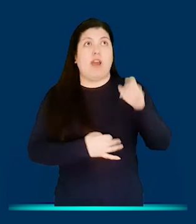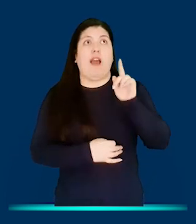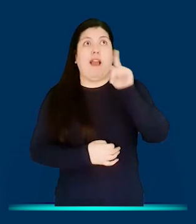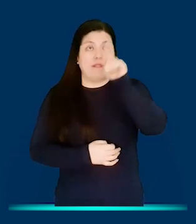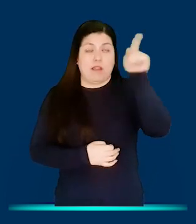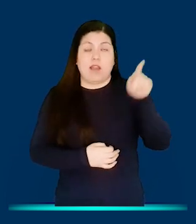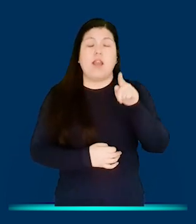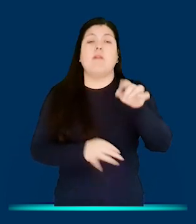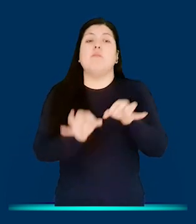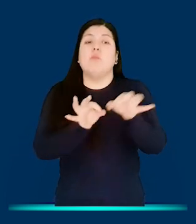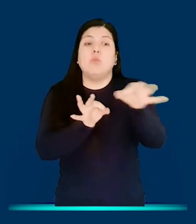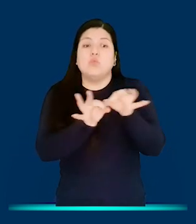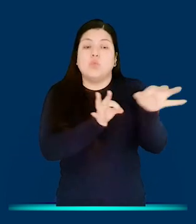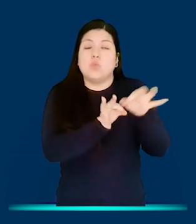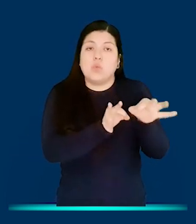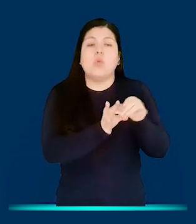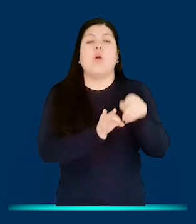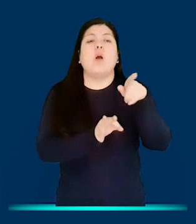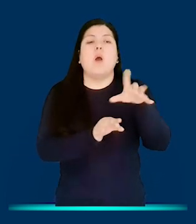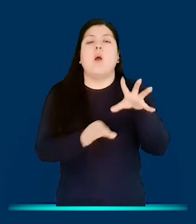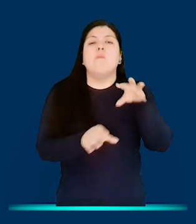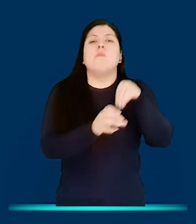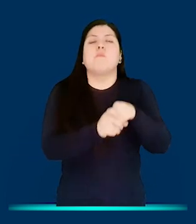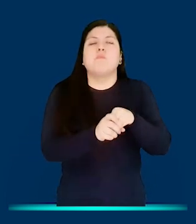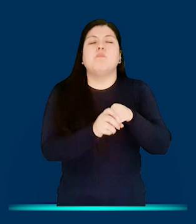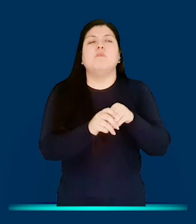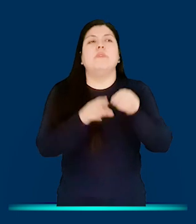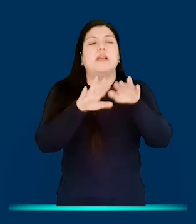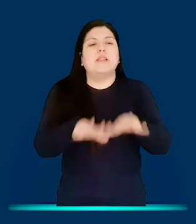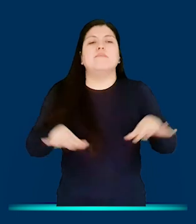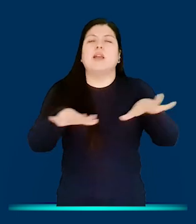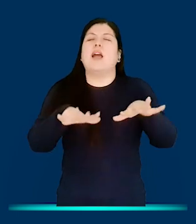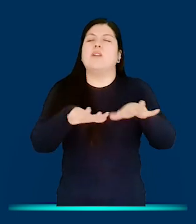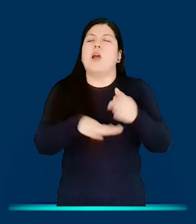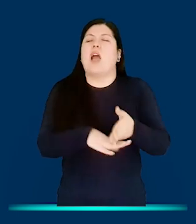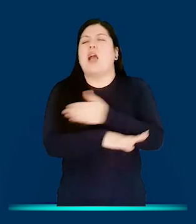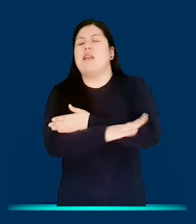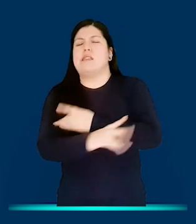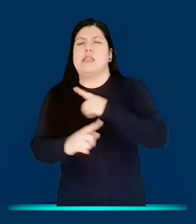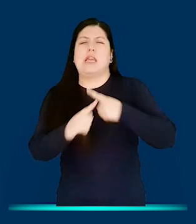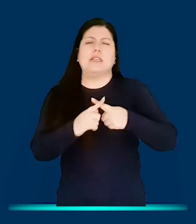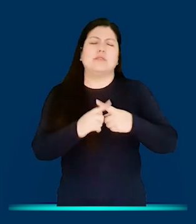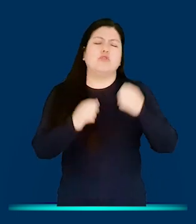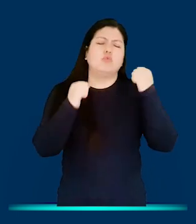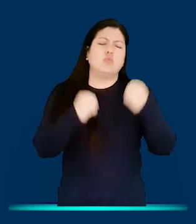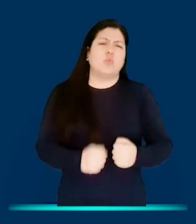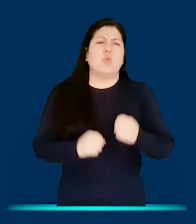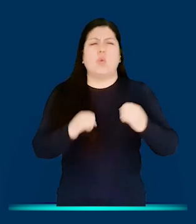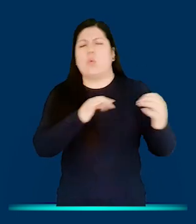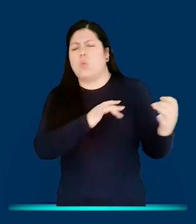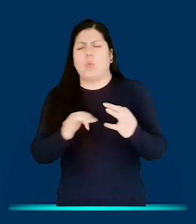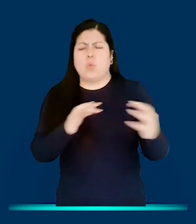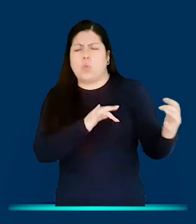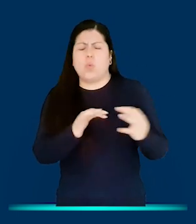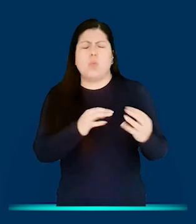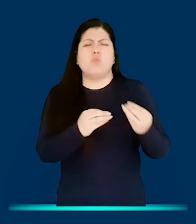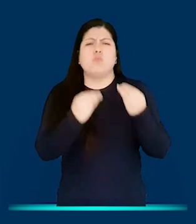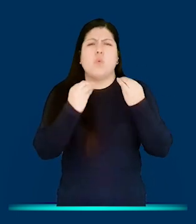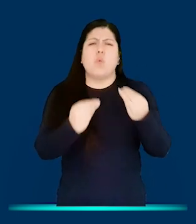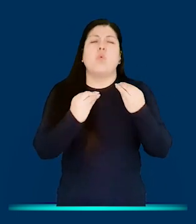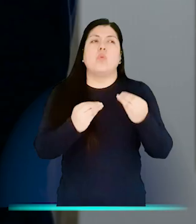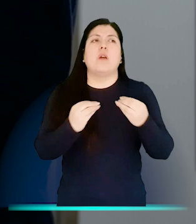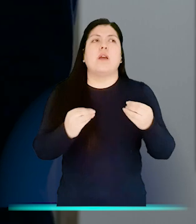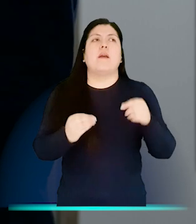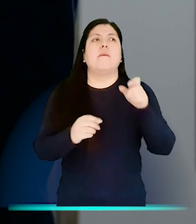porque precisamente estos municipios conforman las regiones que han vivido de manera más intensa el